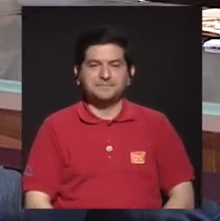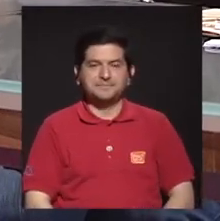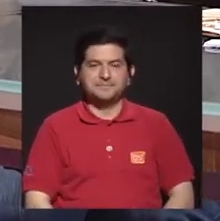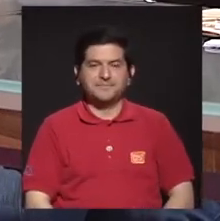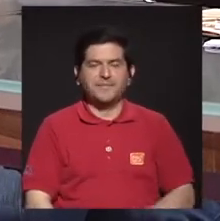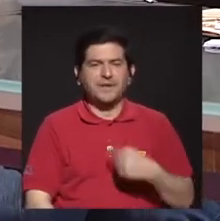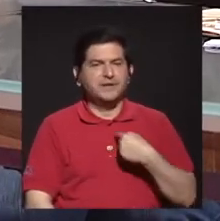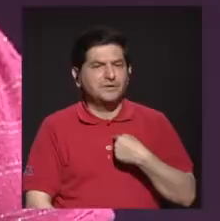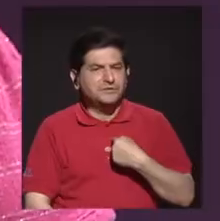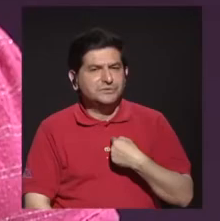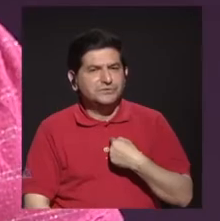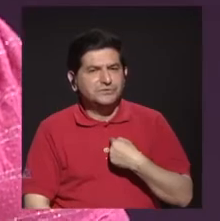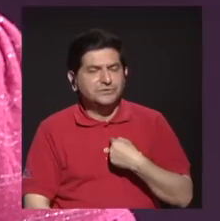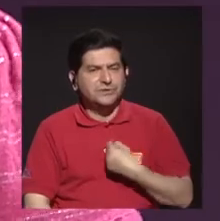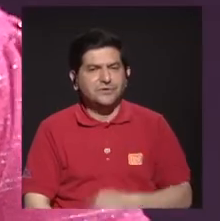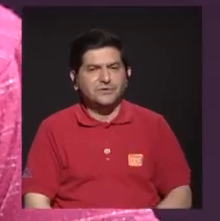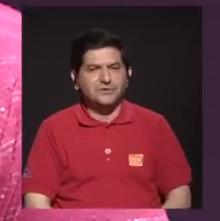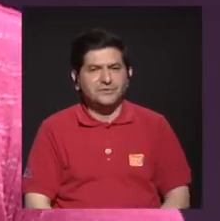Yo quiero